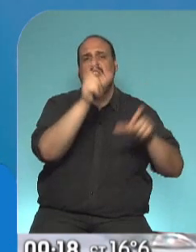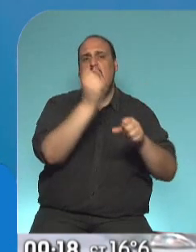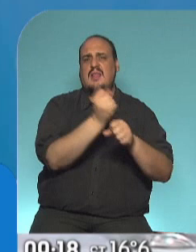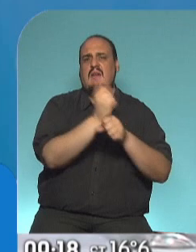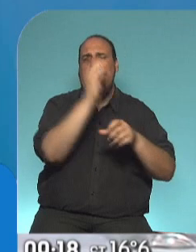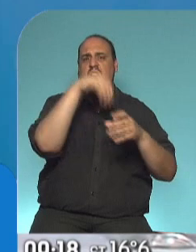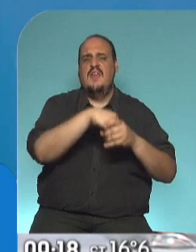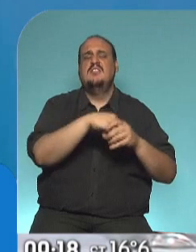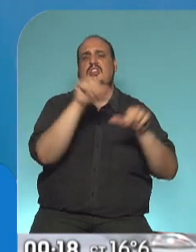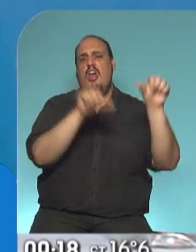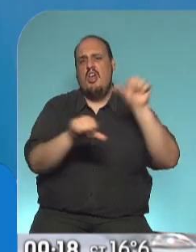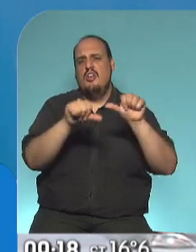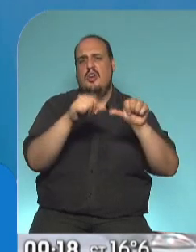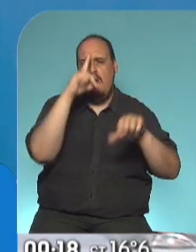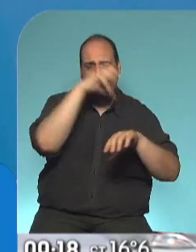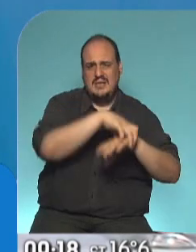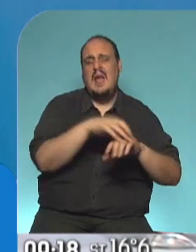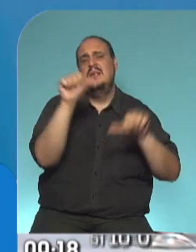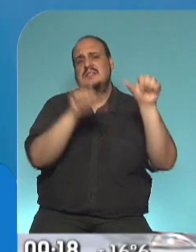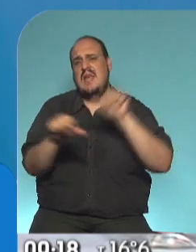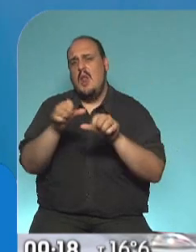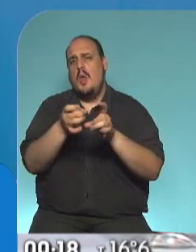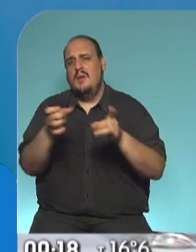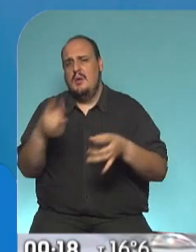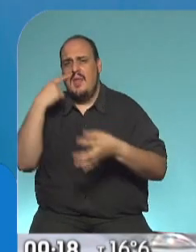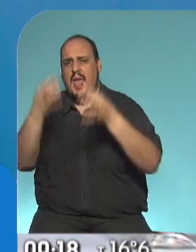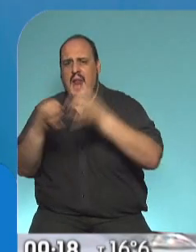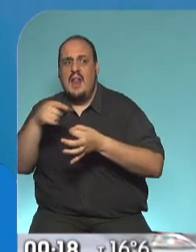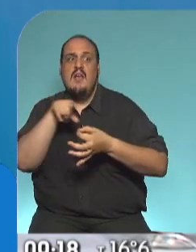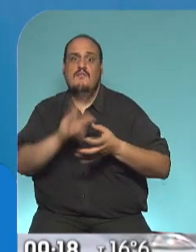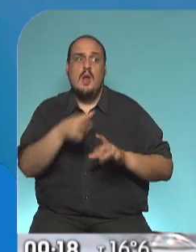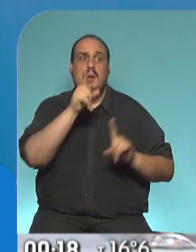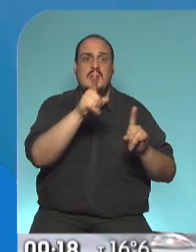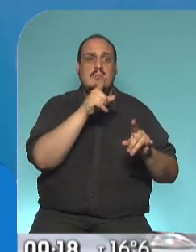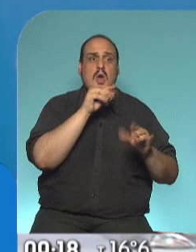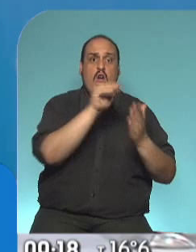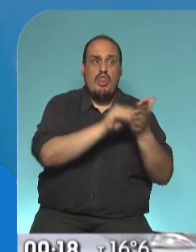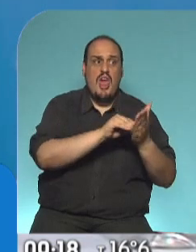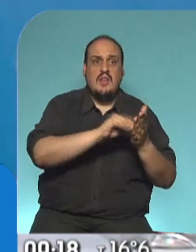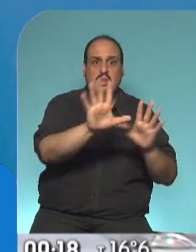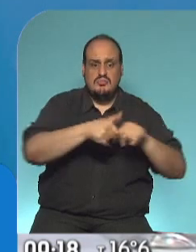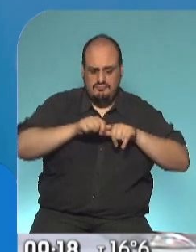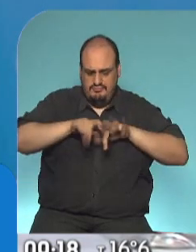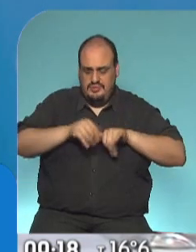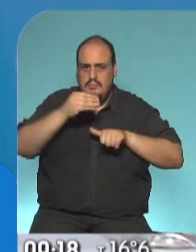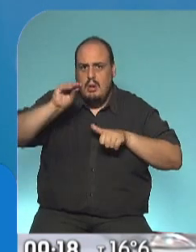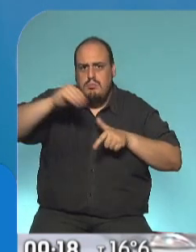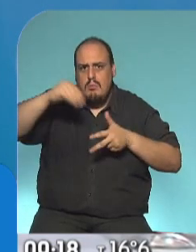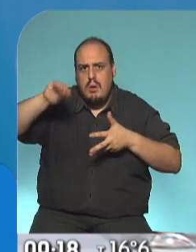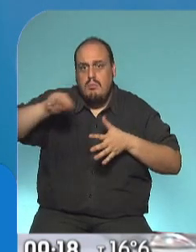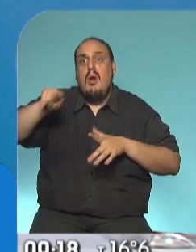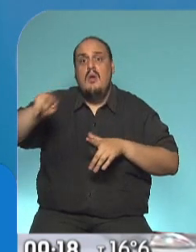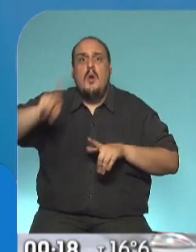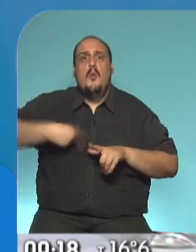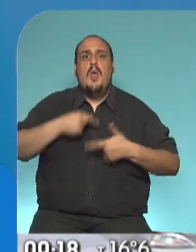salud del laboratorio de epidemiología en los centros de salud para esa carga de ese dato que construye las curvas y construye